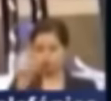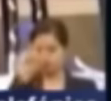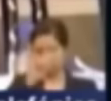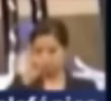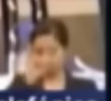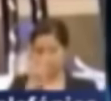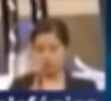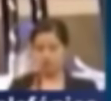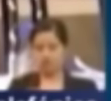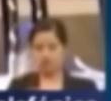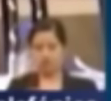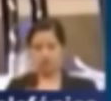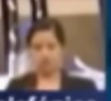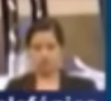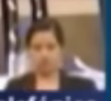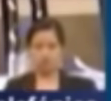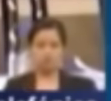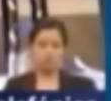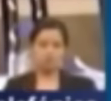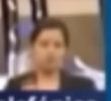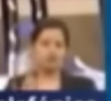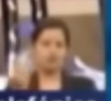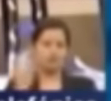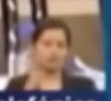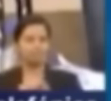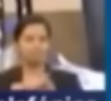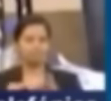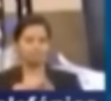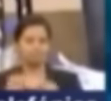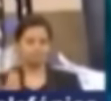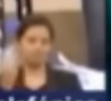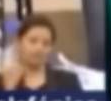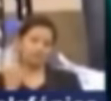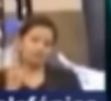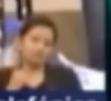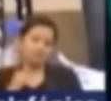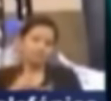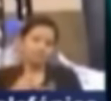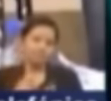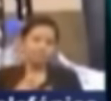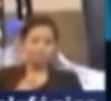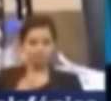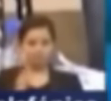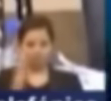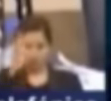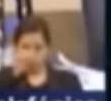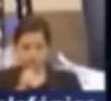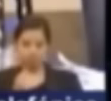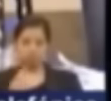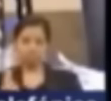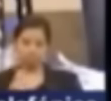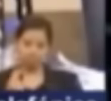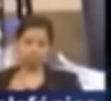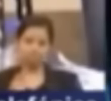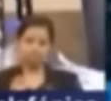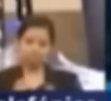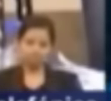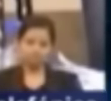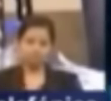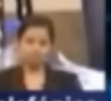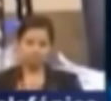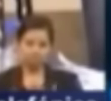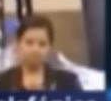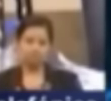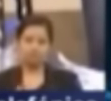un protocolo, justo para que todas las partes, se les informó a los partidos políticos, sepan cuál es el camino que se tiene